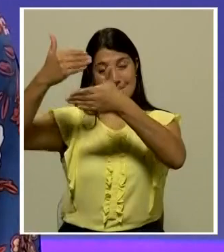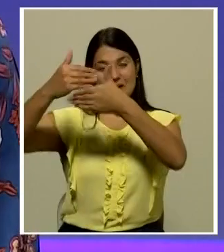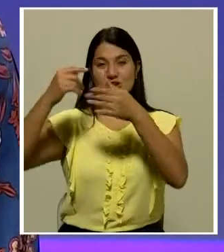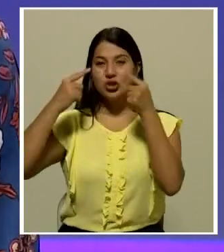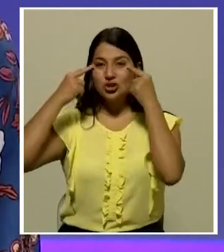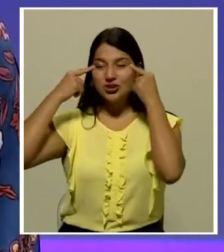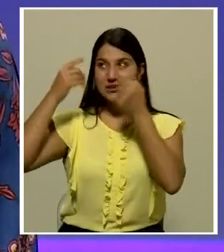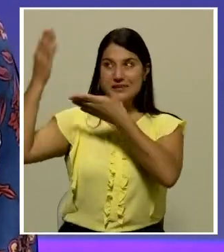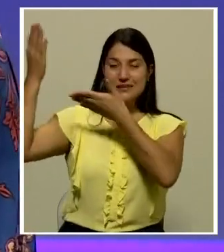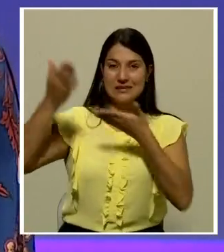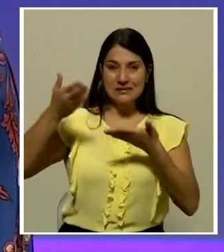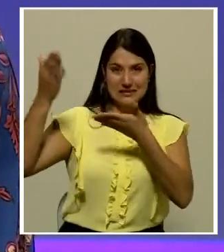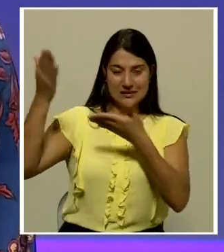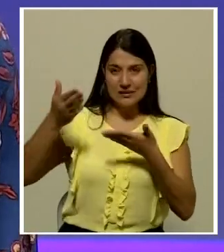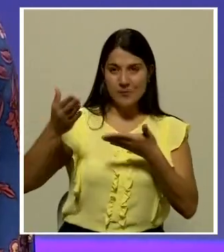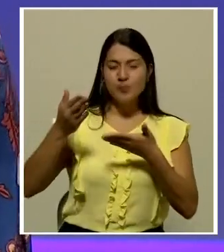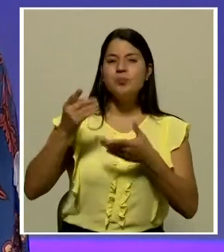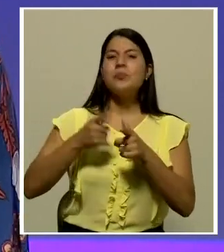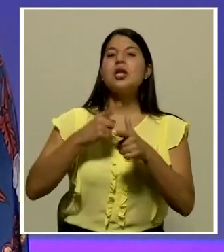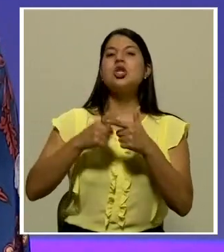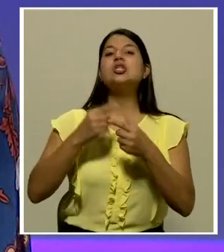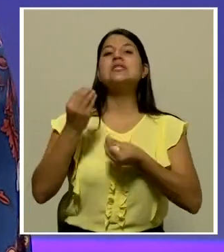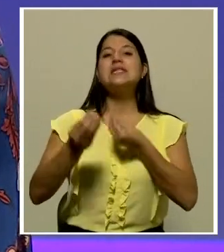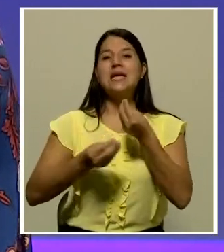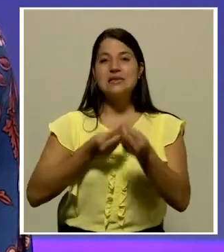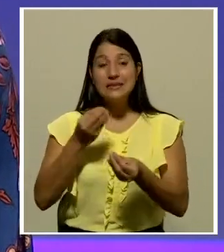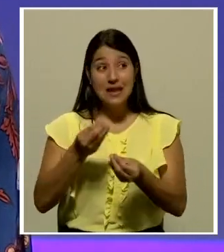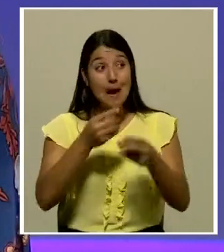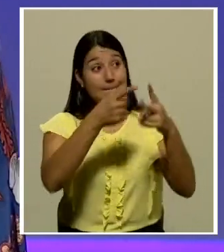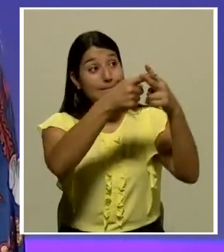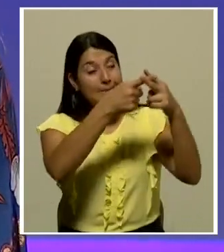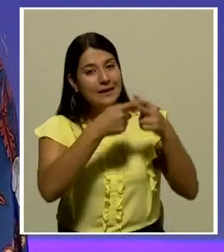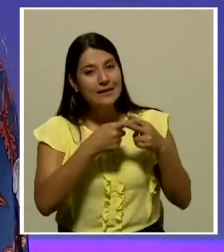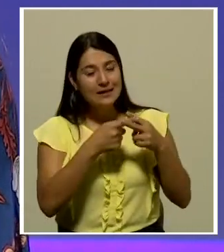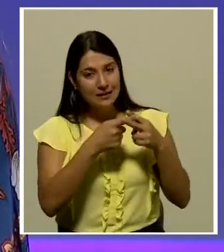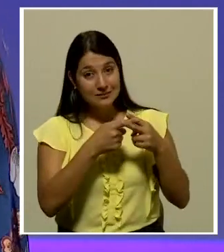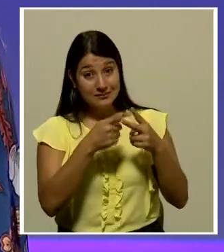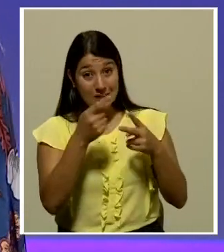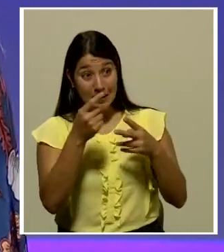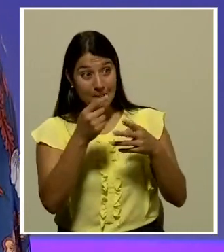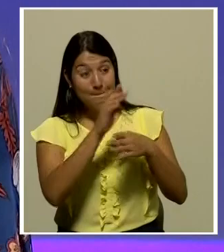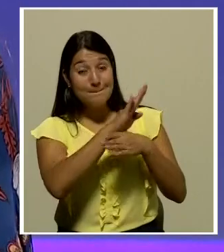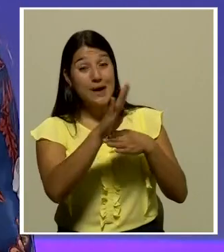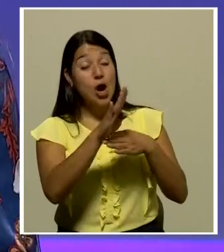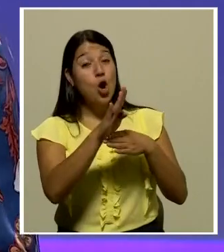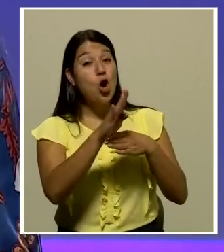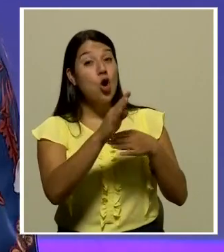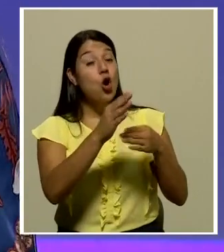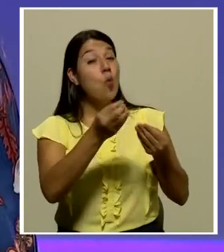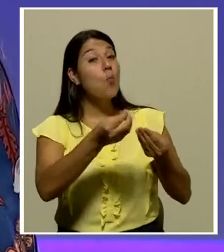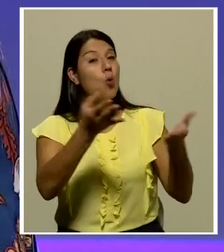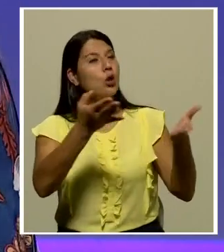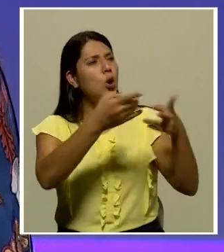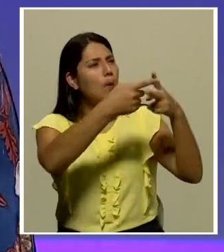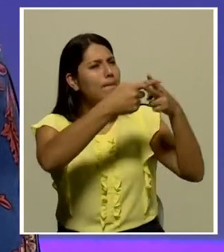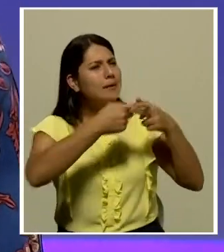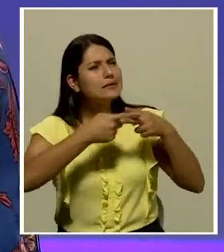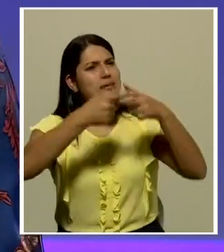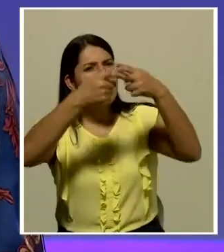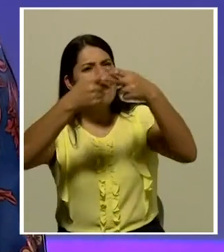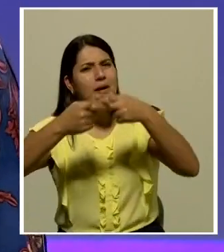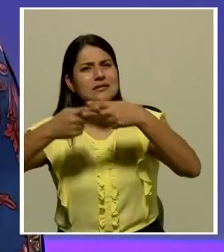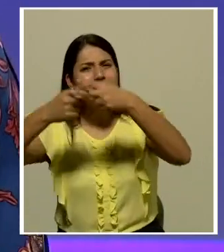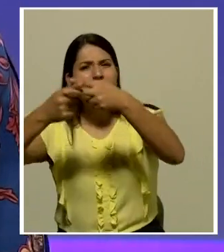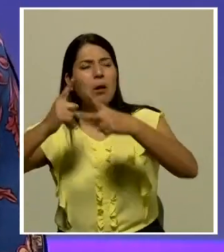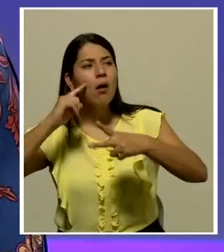adquirir préstamos de la banca estatal para importar cemento desde China. Pero alrededor de él pues